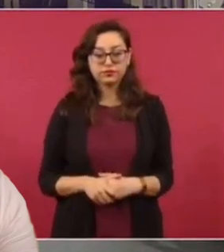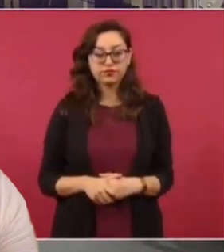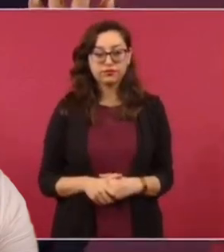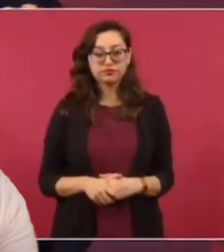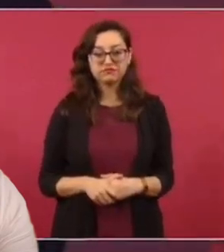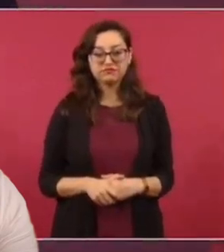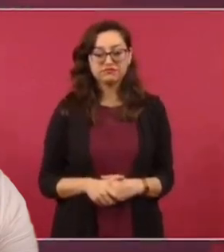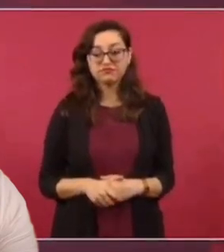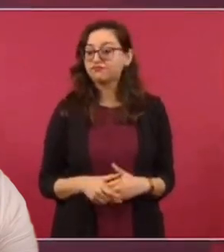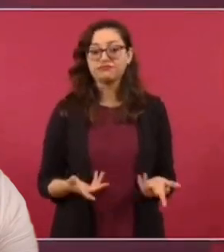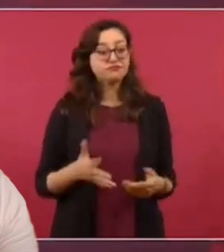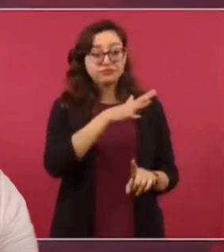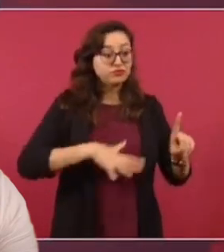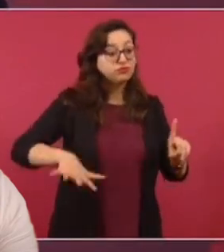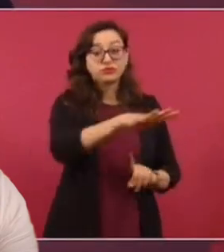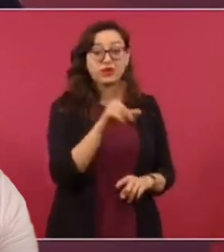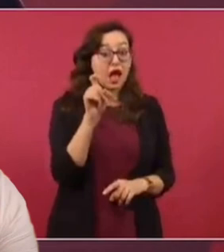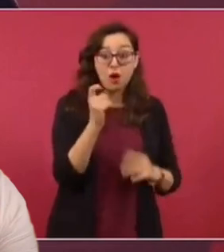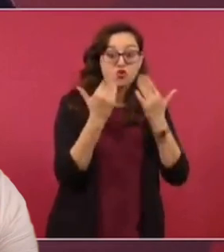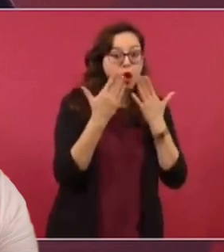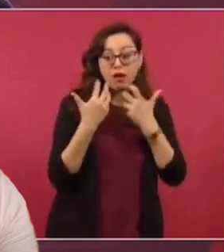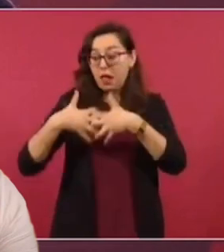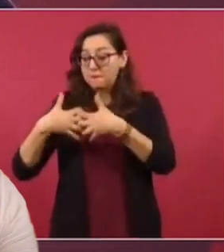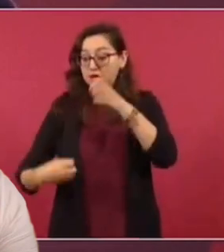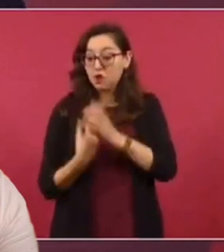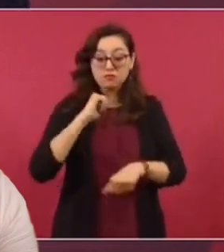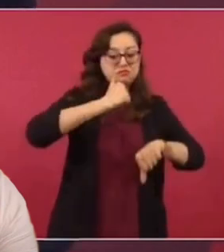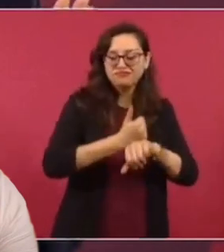Si no hay agua, no. No, no habría posibilidad.